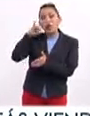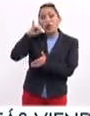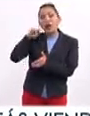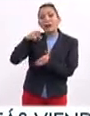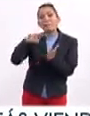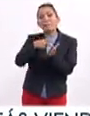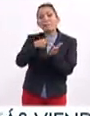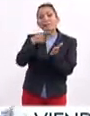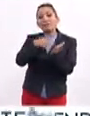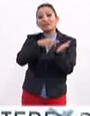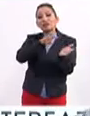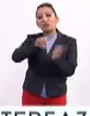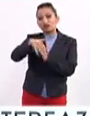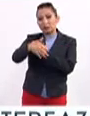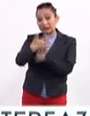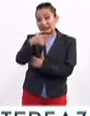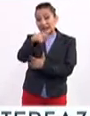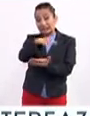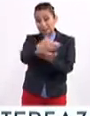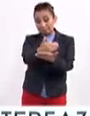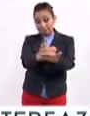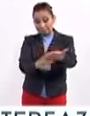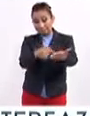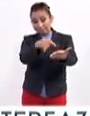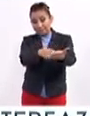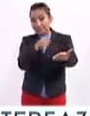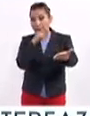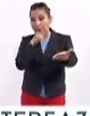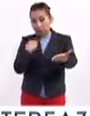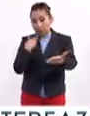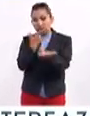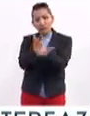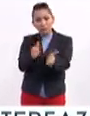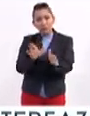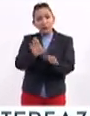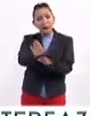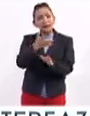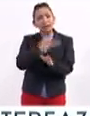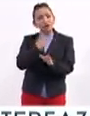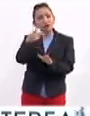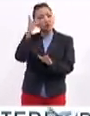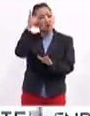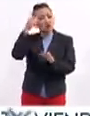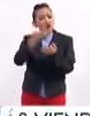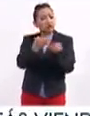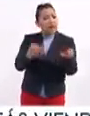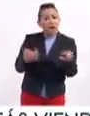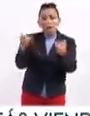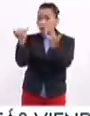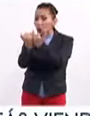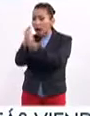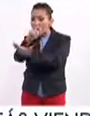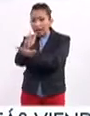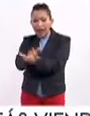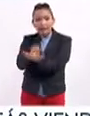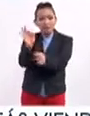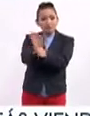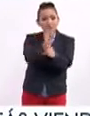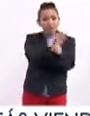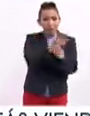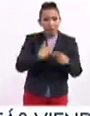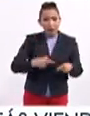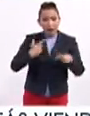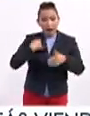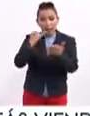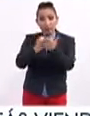en 1215. Este documento, además de imponer libertad para poseer propiedades, igualdad ante la ley y proteger a la